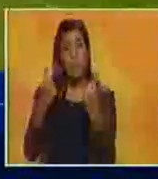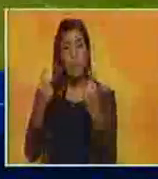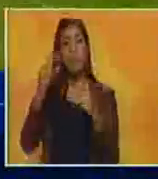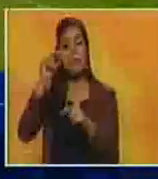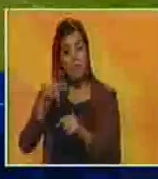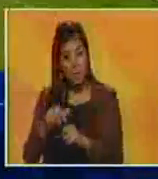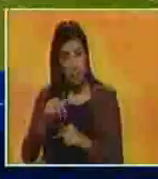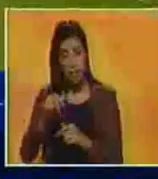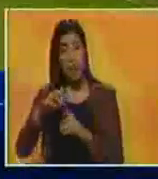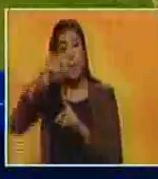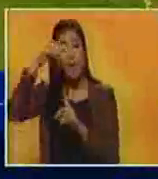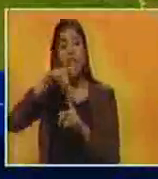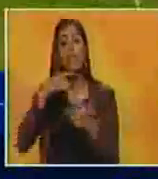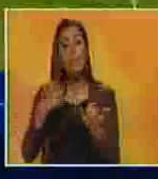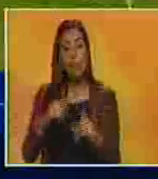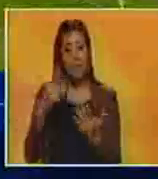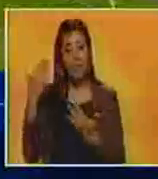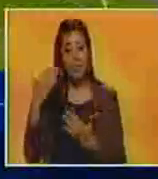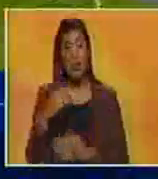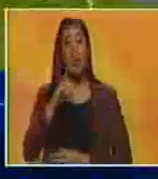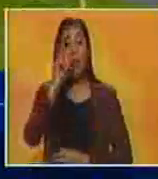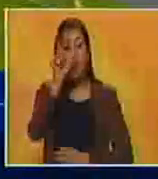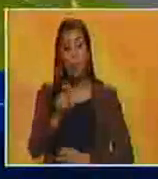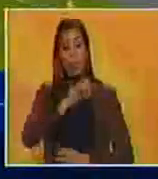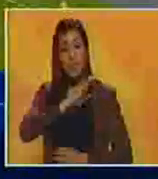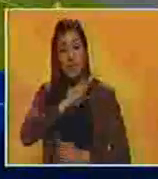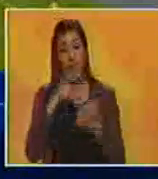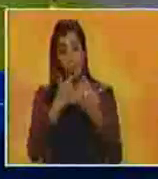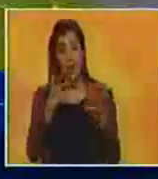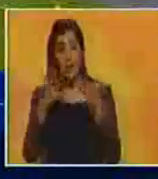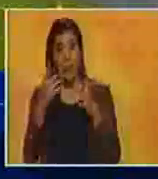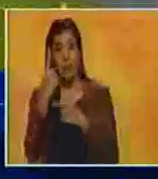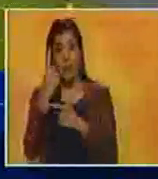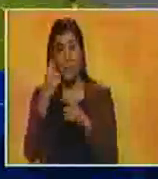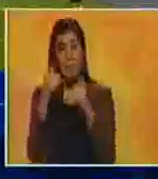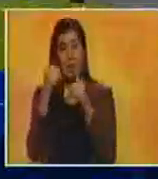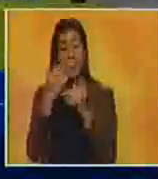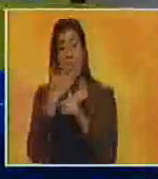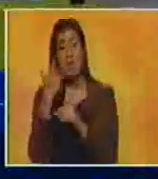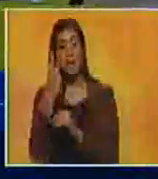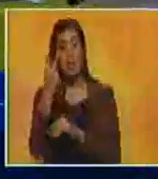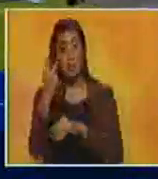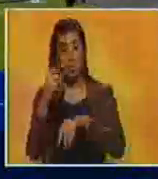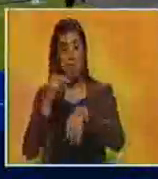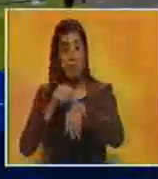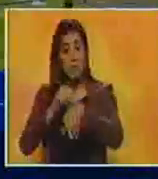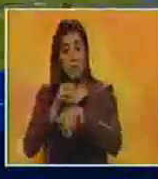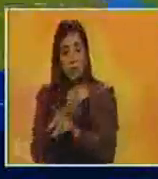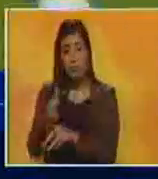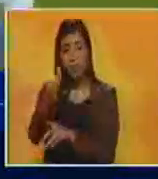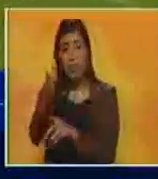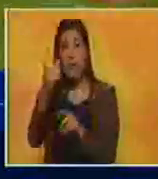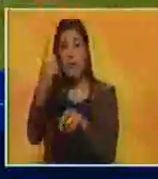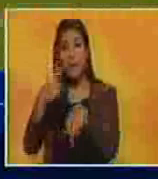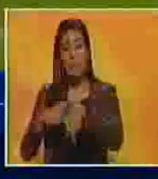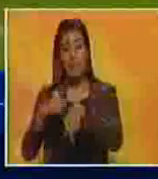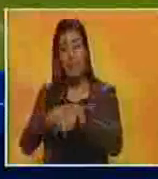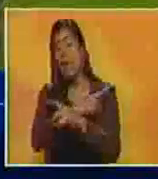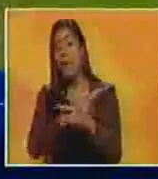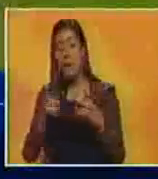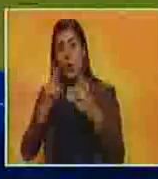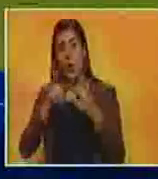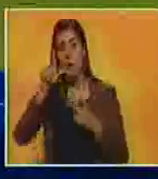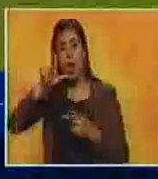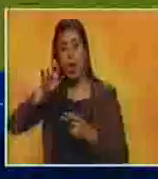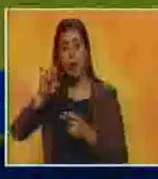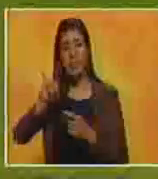Paris Saint-Germain, también a un tanto. Juan Bernat adelantó al elenco de la Ribera del Sena al segundo minuto agregado del primer tiempo, mientras que